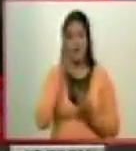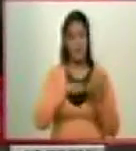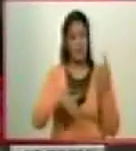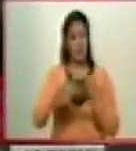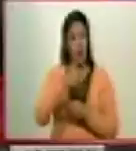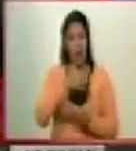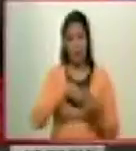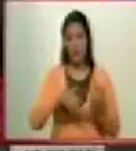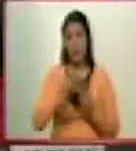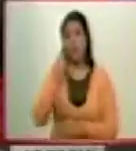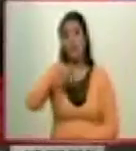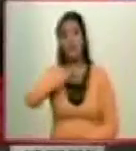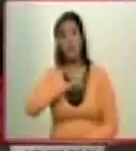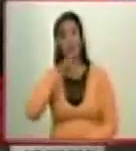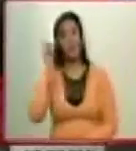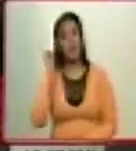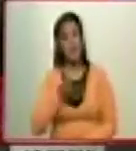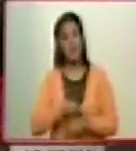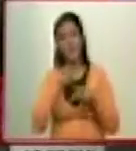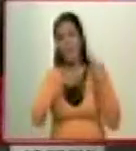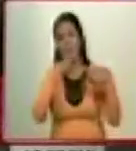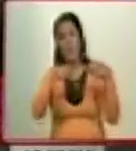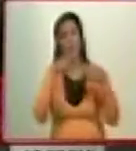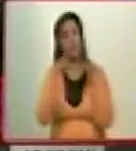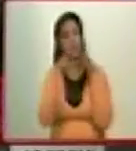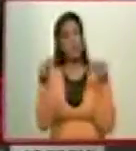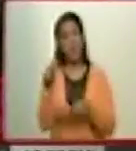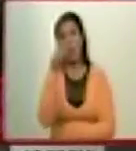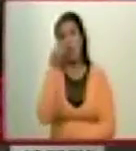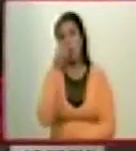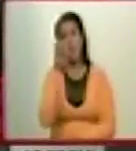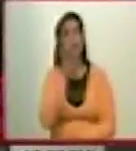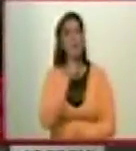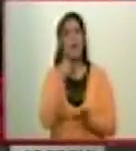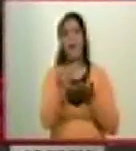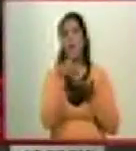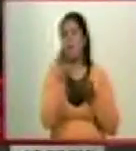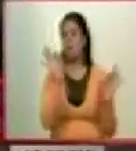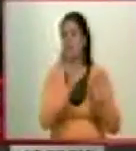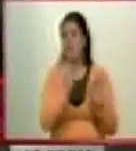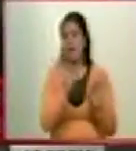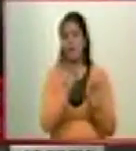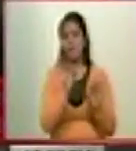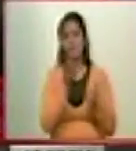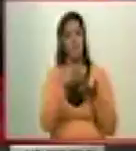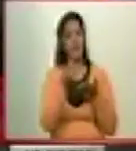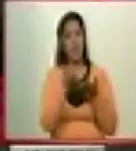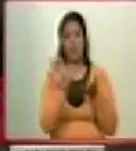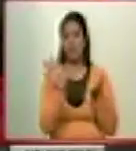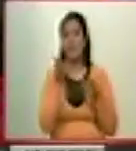condiciones, nosotros tenemos que producir los alimentos. No hay excusa para no producirlos.